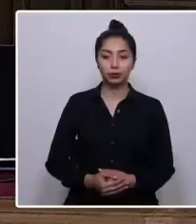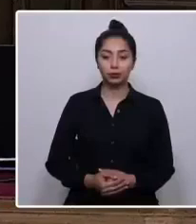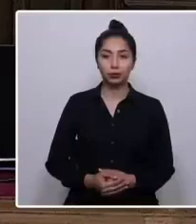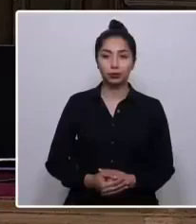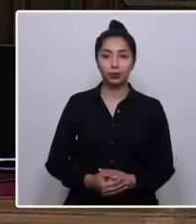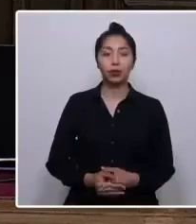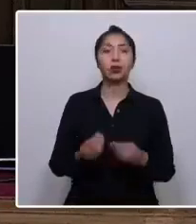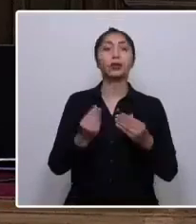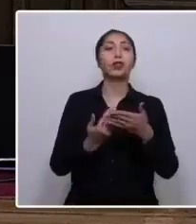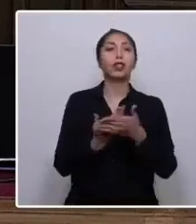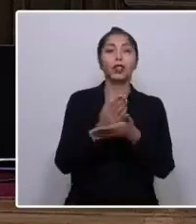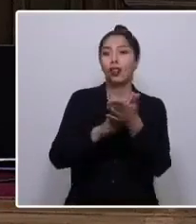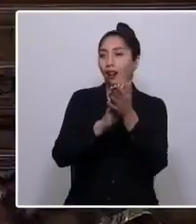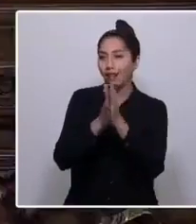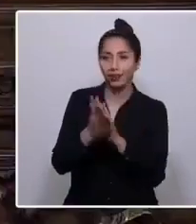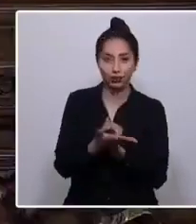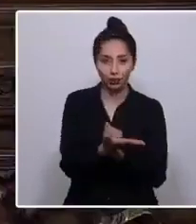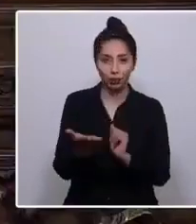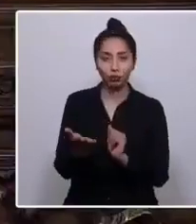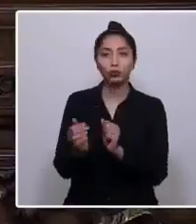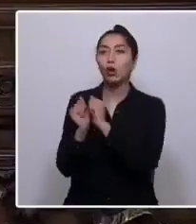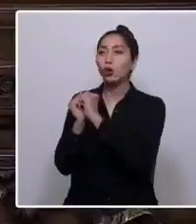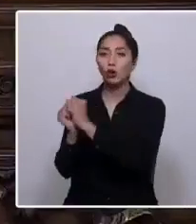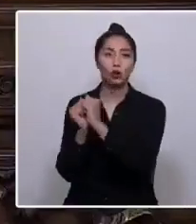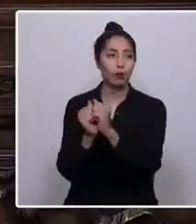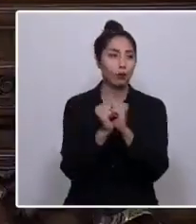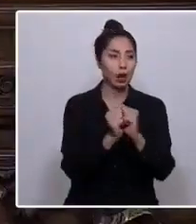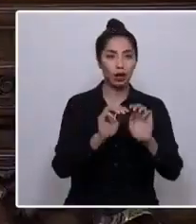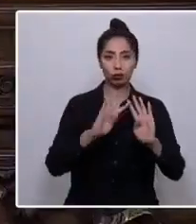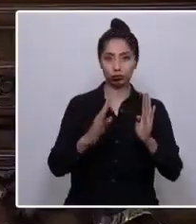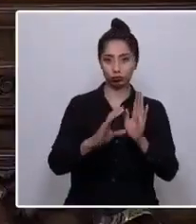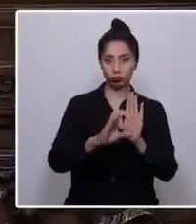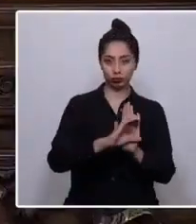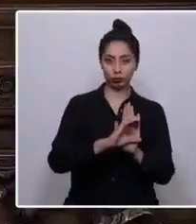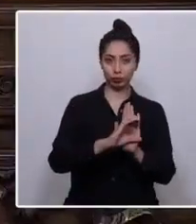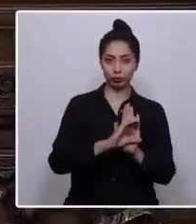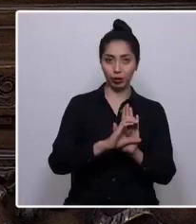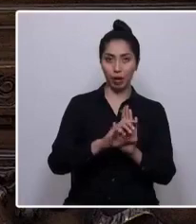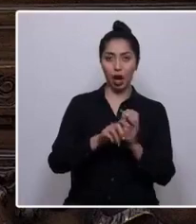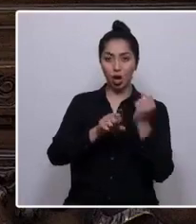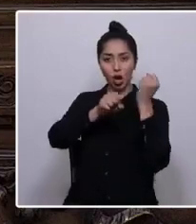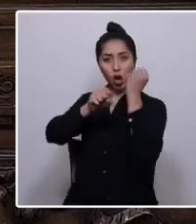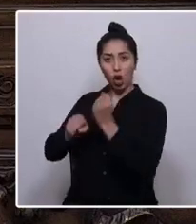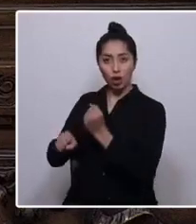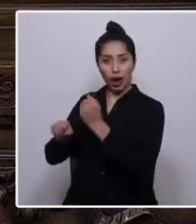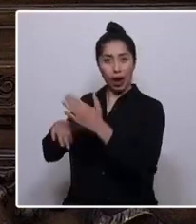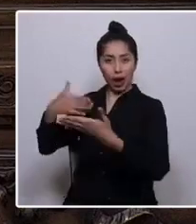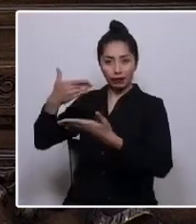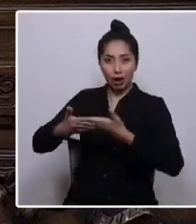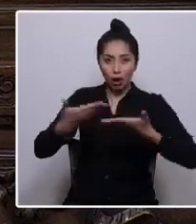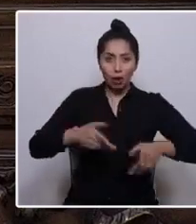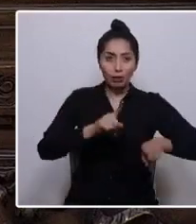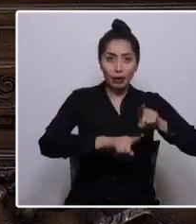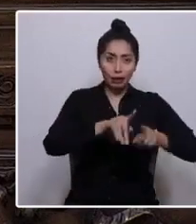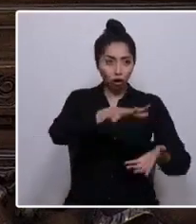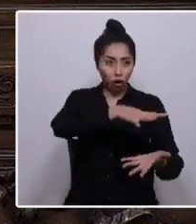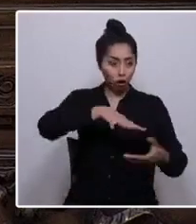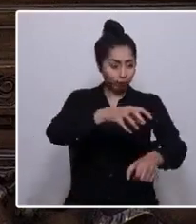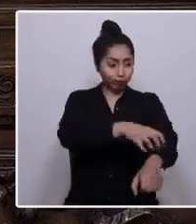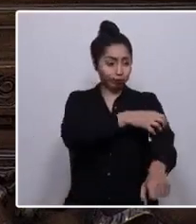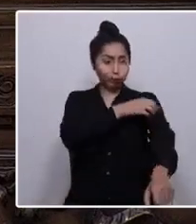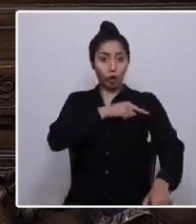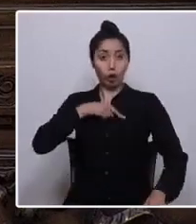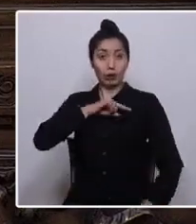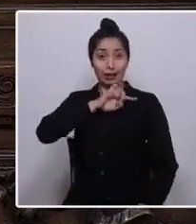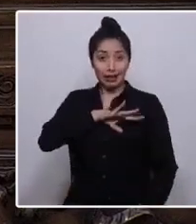los días a todas a todos compañeras y compañeros desde la colonia este territorio hoy llamado chile ha sido